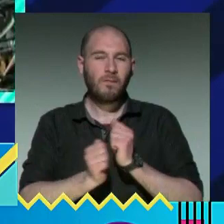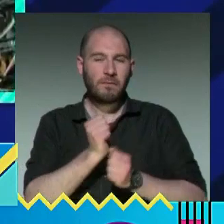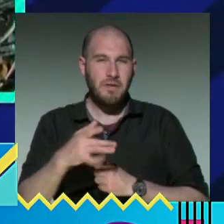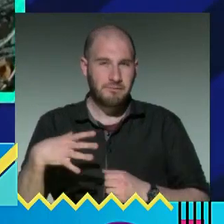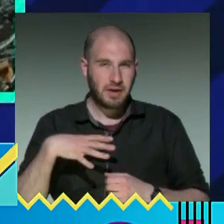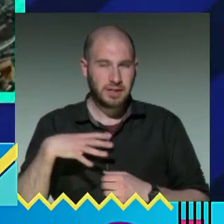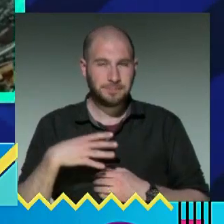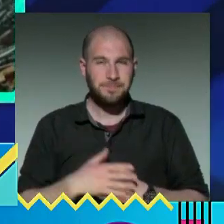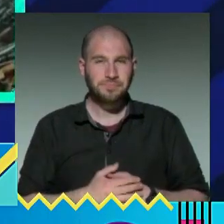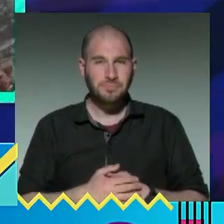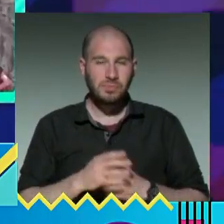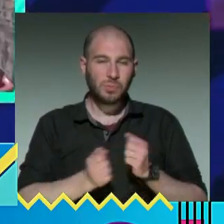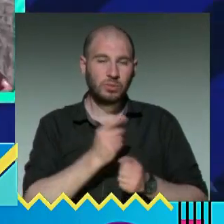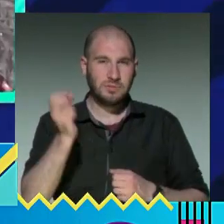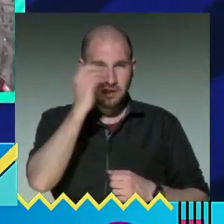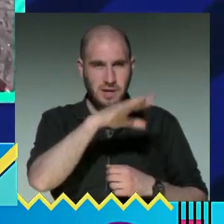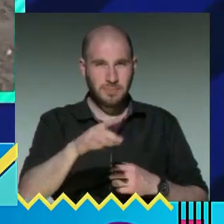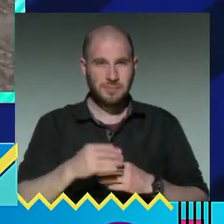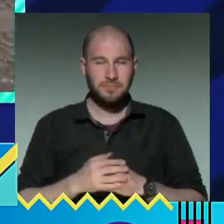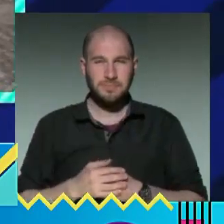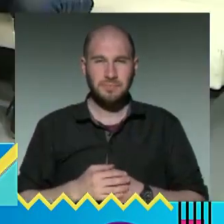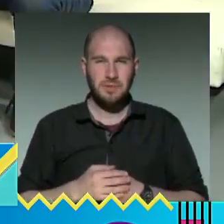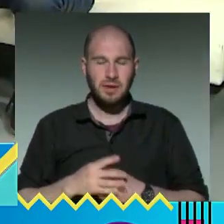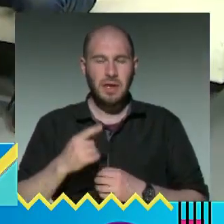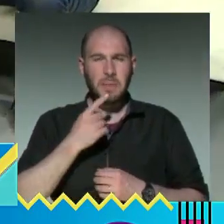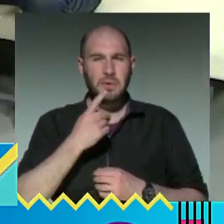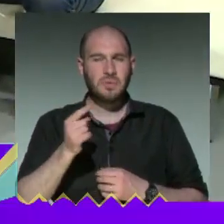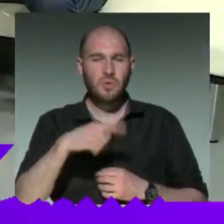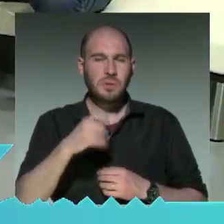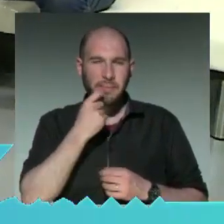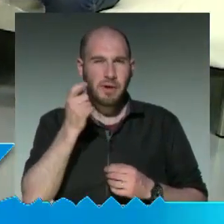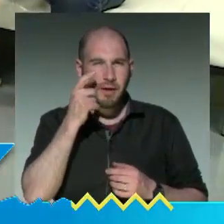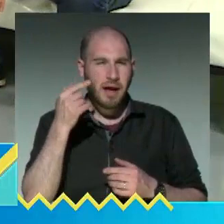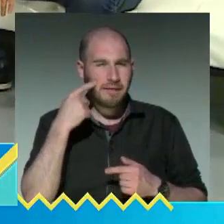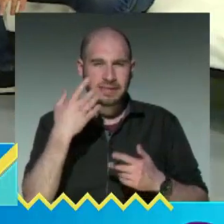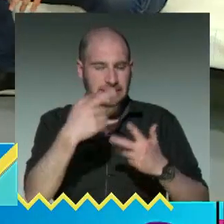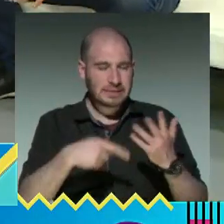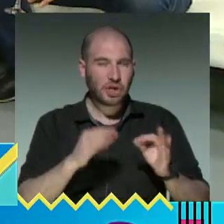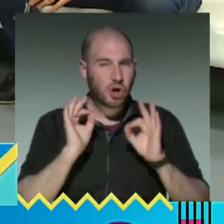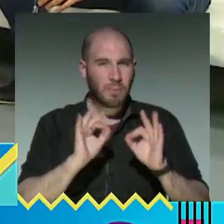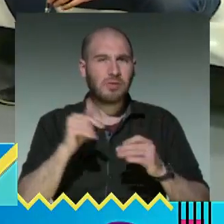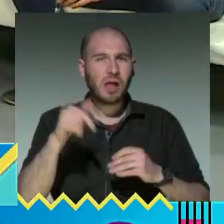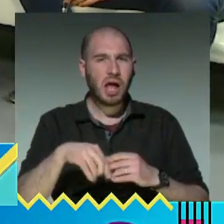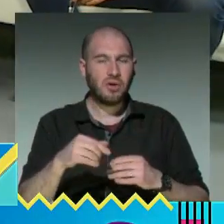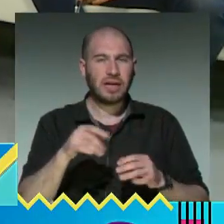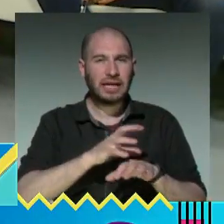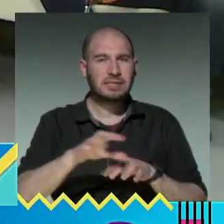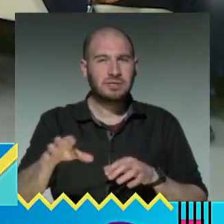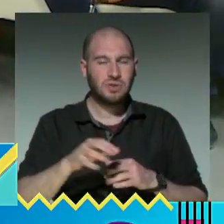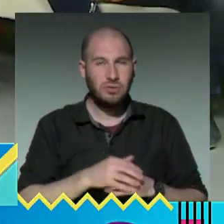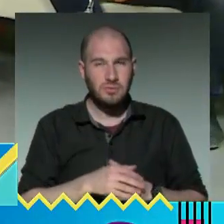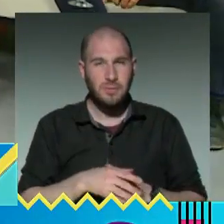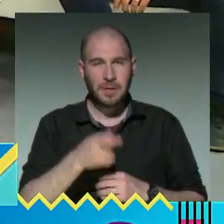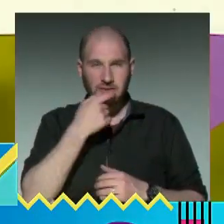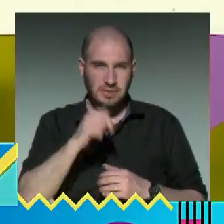industrialización que en la producción agrícola. Si hoy tuvieran que hacer una radiografía, ¿no? de la actualidad de la extensión en